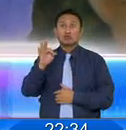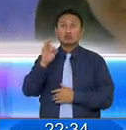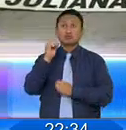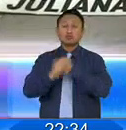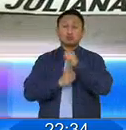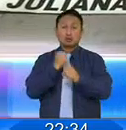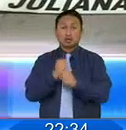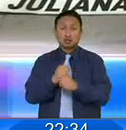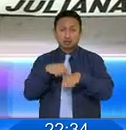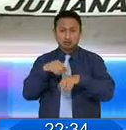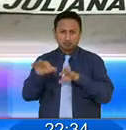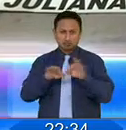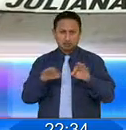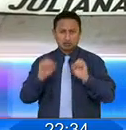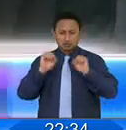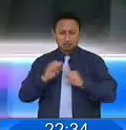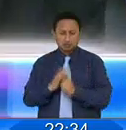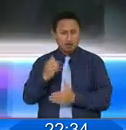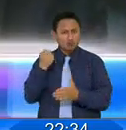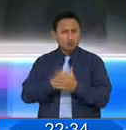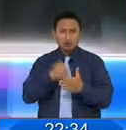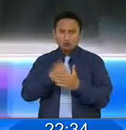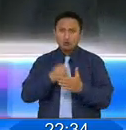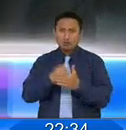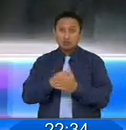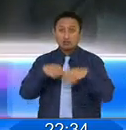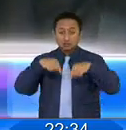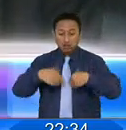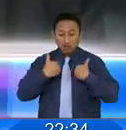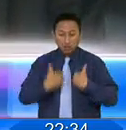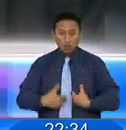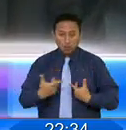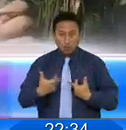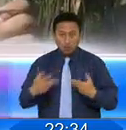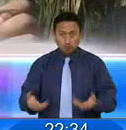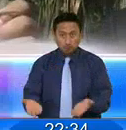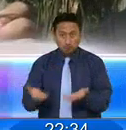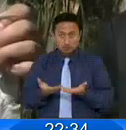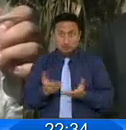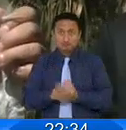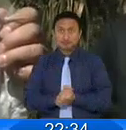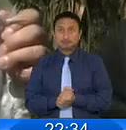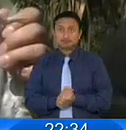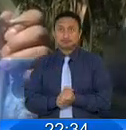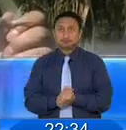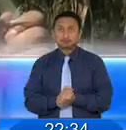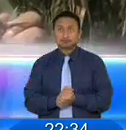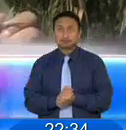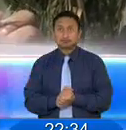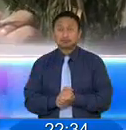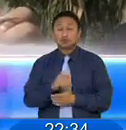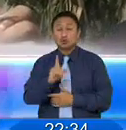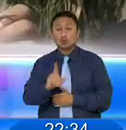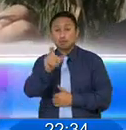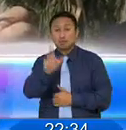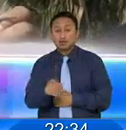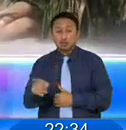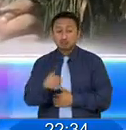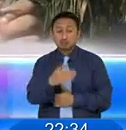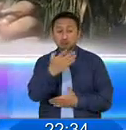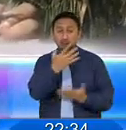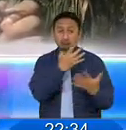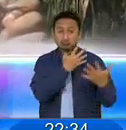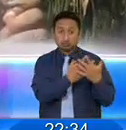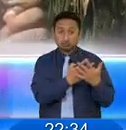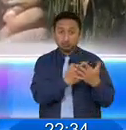edad, indicó que seguirá en la lucha hasta cuando encuentren los restos de su hija. El hecho de que haya una persona sentenciada no significa